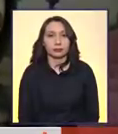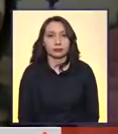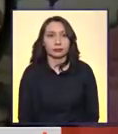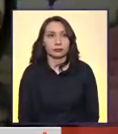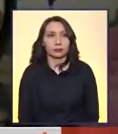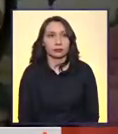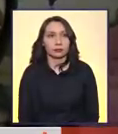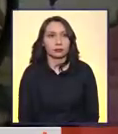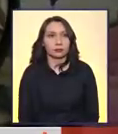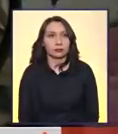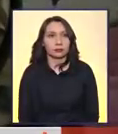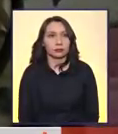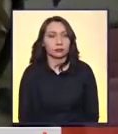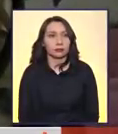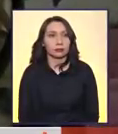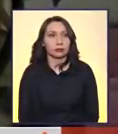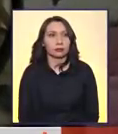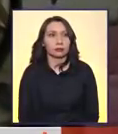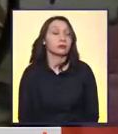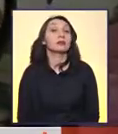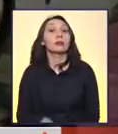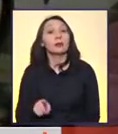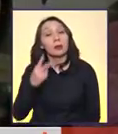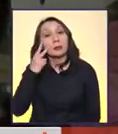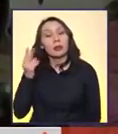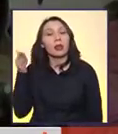Nena, creo que la mejor cara te dio estar grabando en la tele.